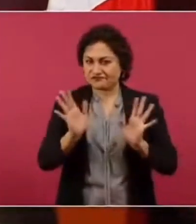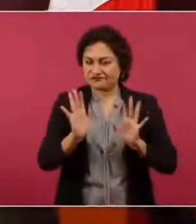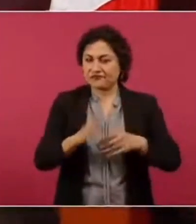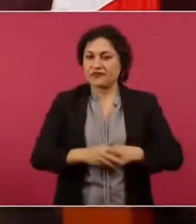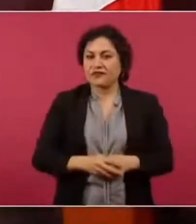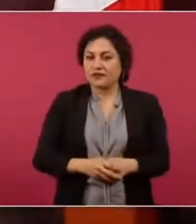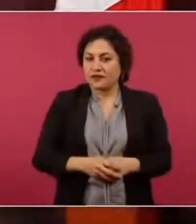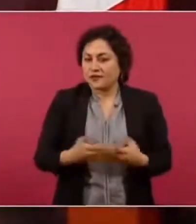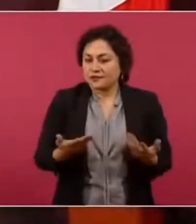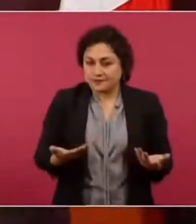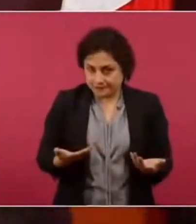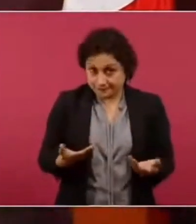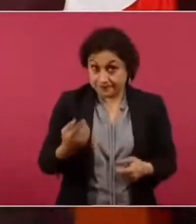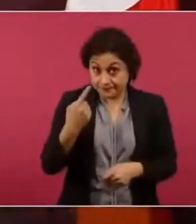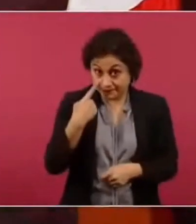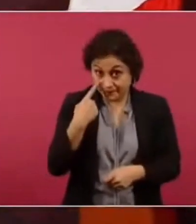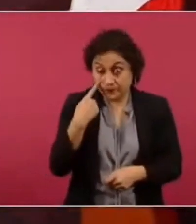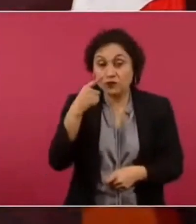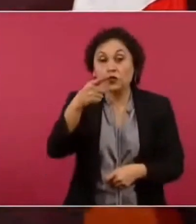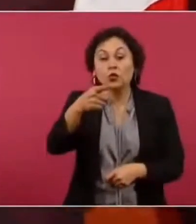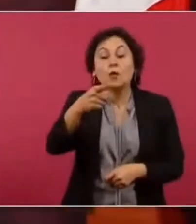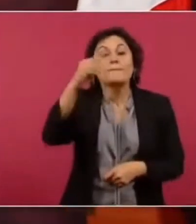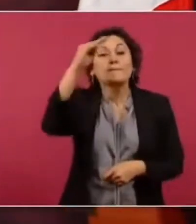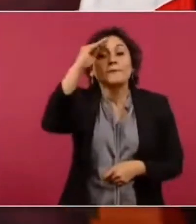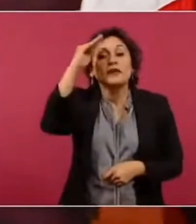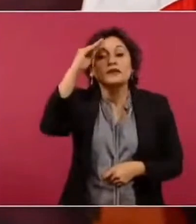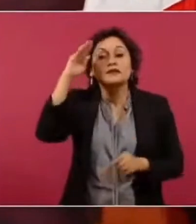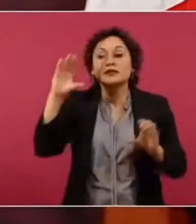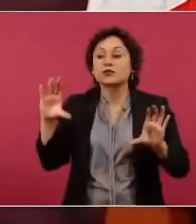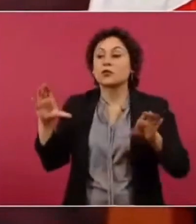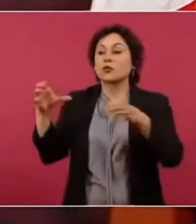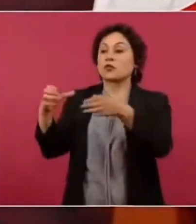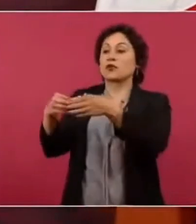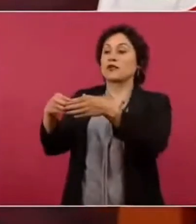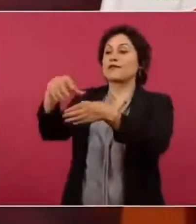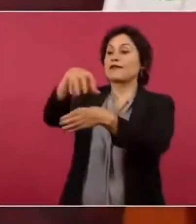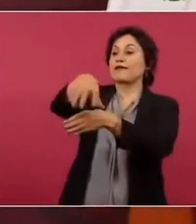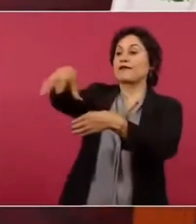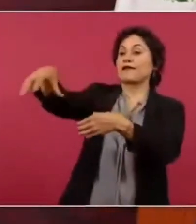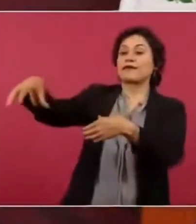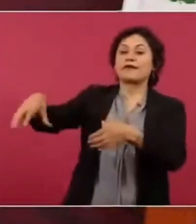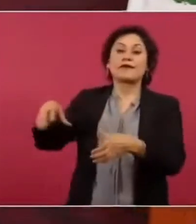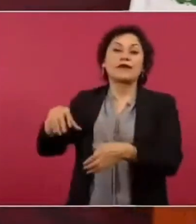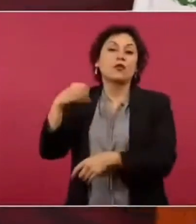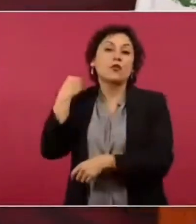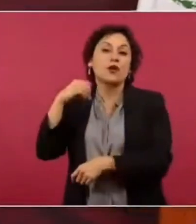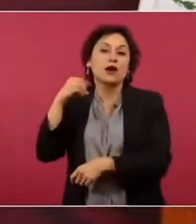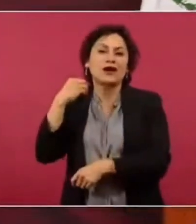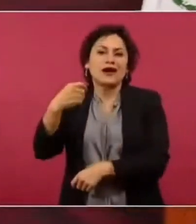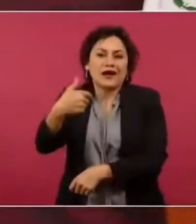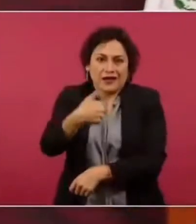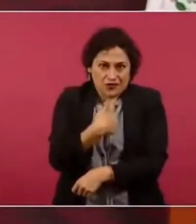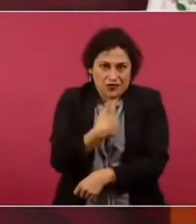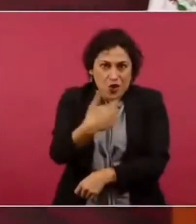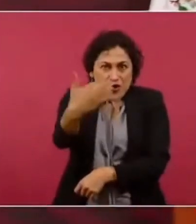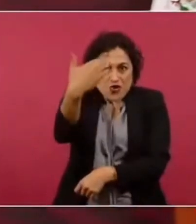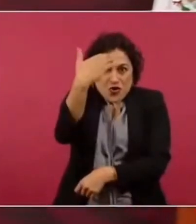bueno, imagínense en las comunidades de Oaxaca. Conozco todos los pueblos de Oaxaca,